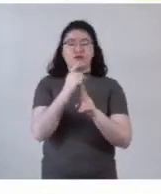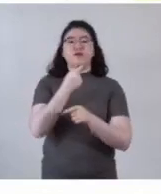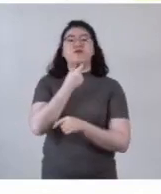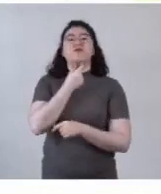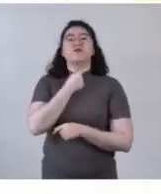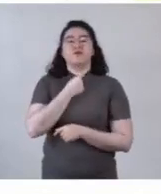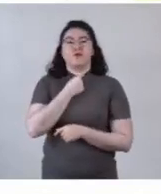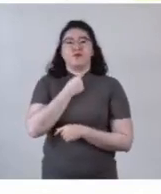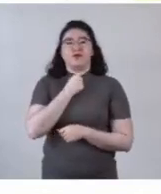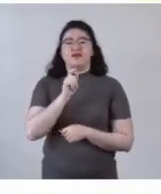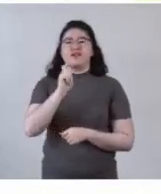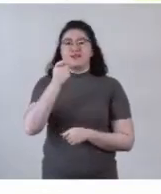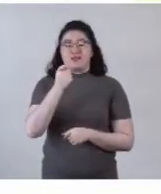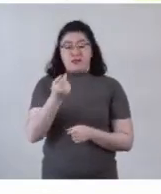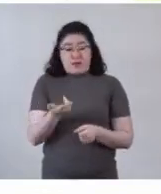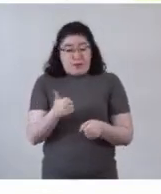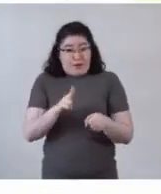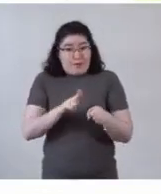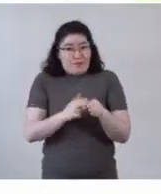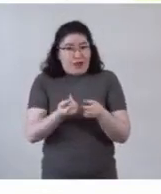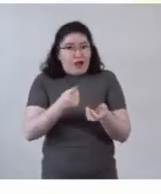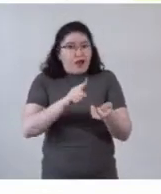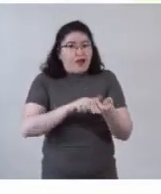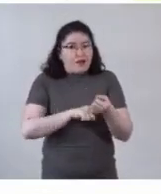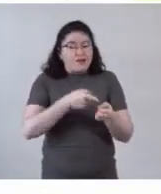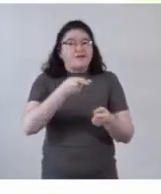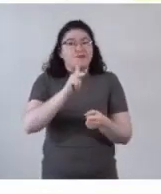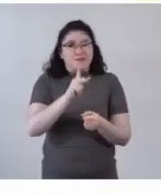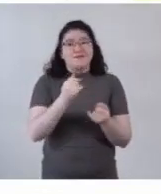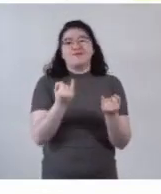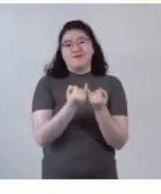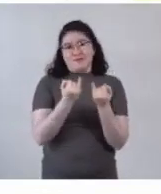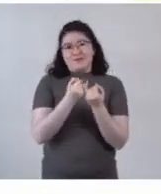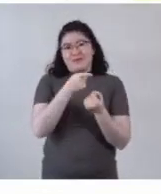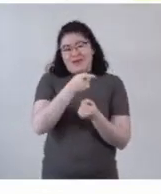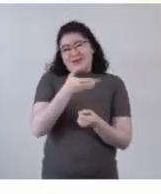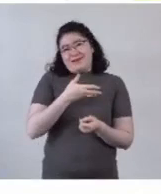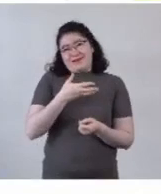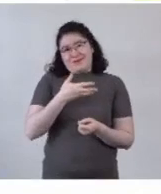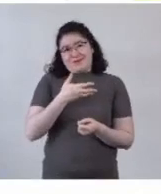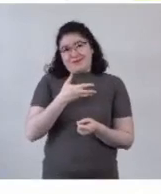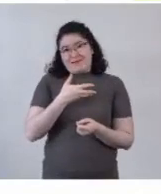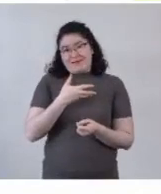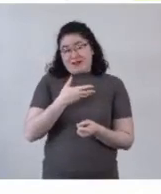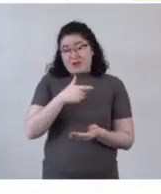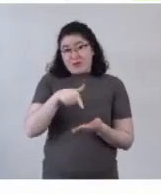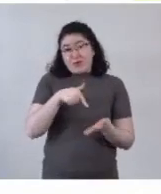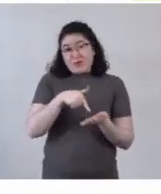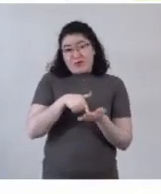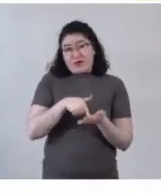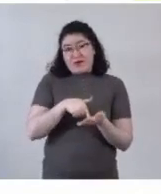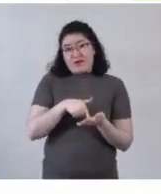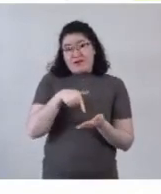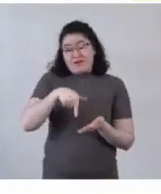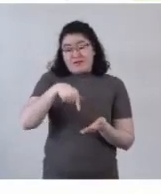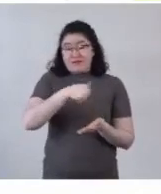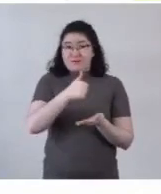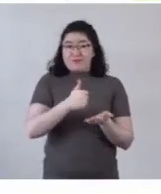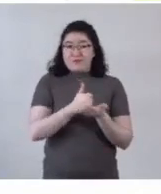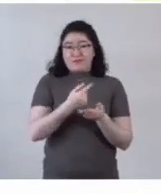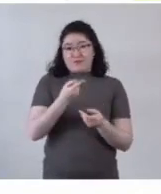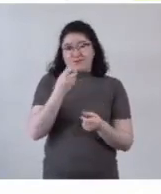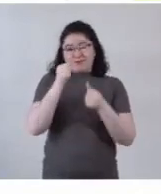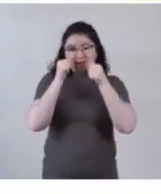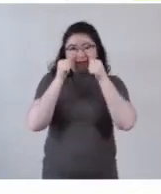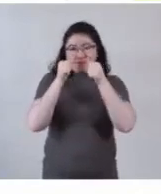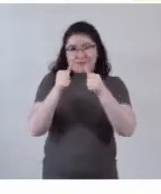las camas generales de hospital, que también todavía hay una capacidad importante en la ciudad para poder atender, y esto es